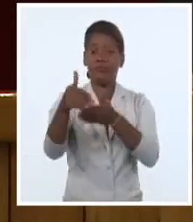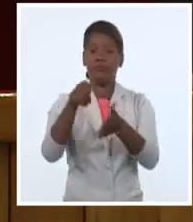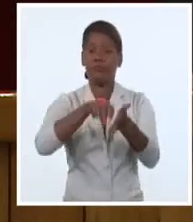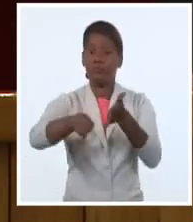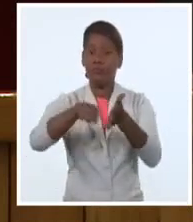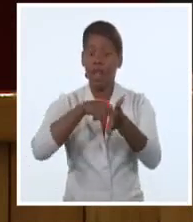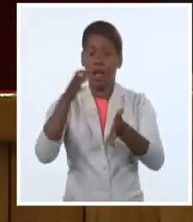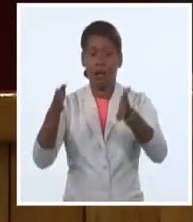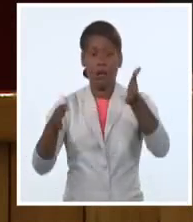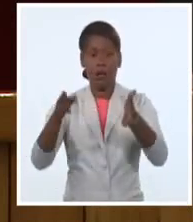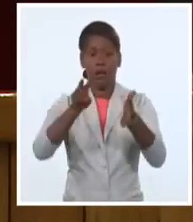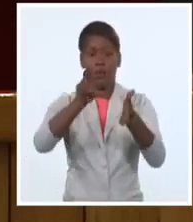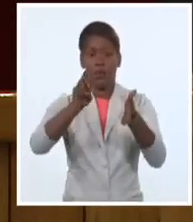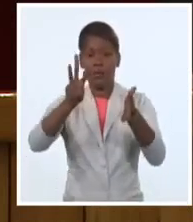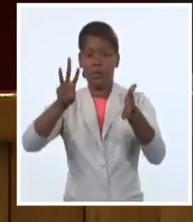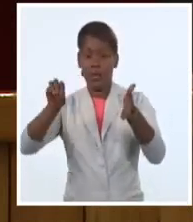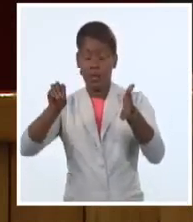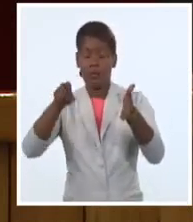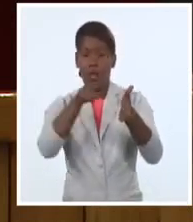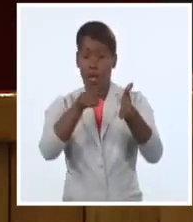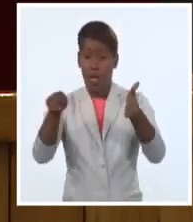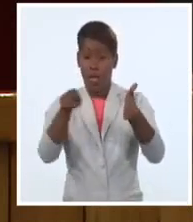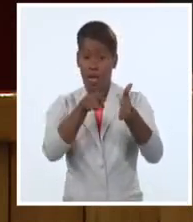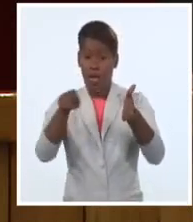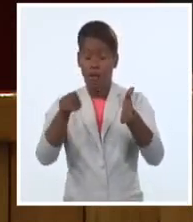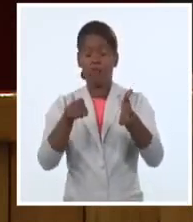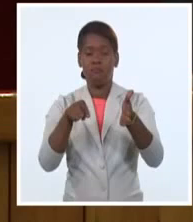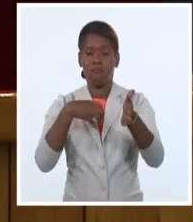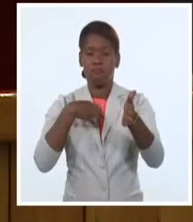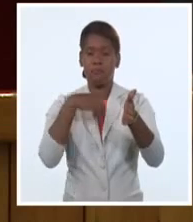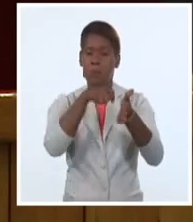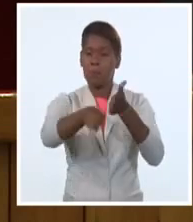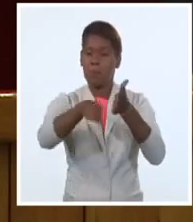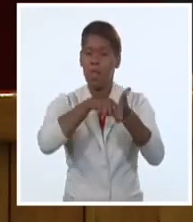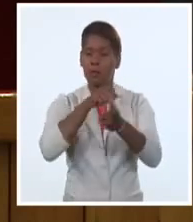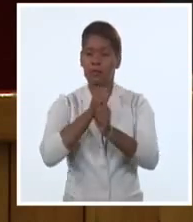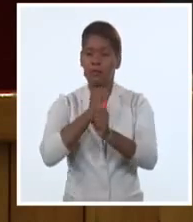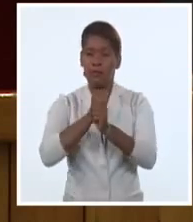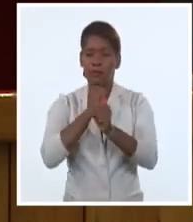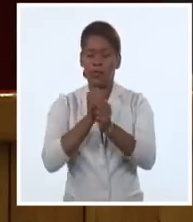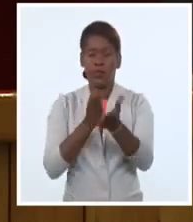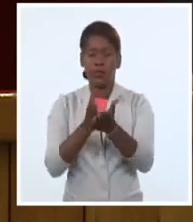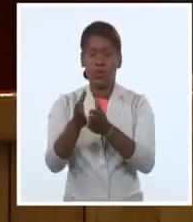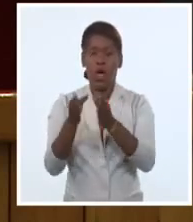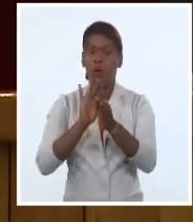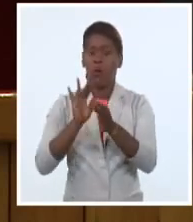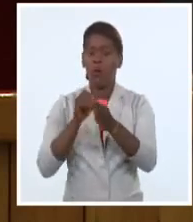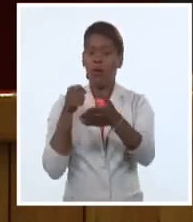hasta el 2030 constituyen la base de la Estrategia Económico-Social para el Impulso a la